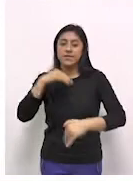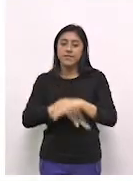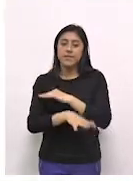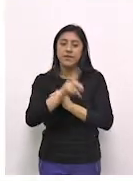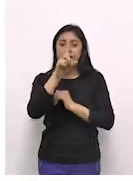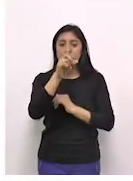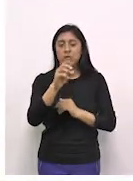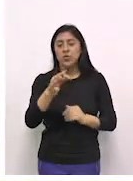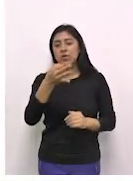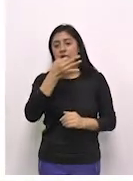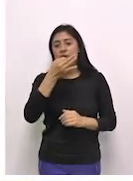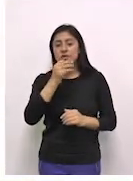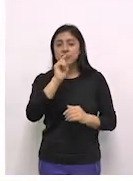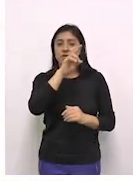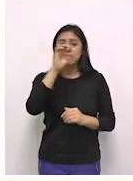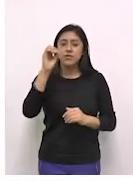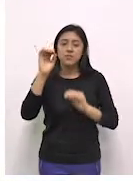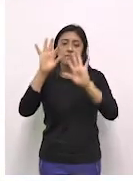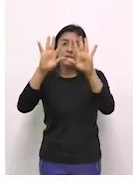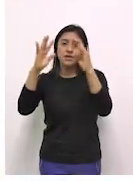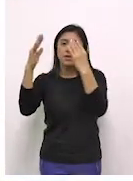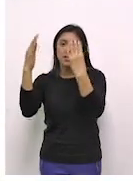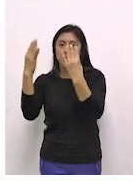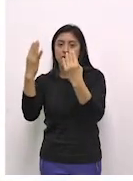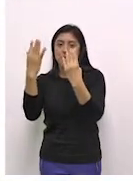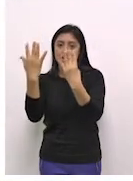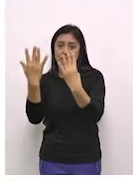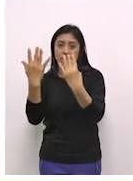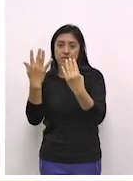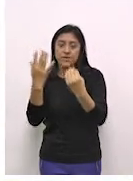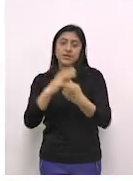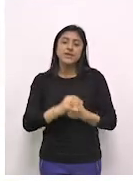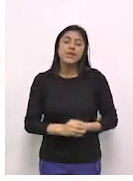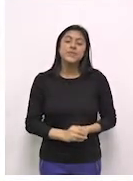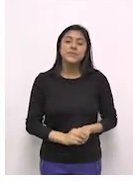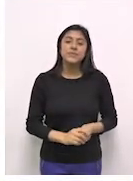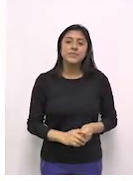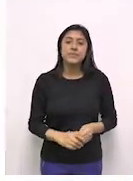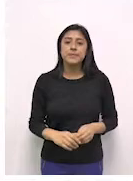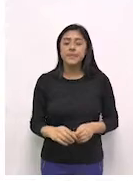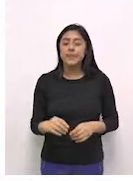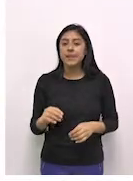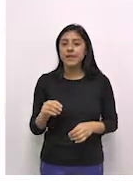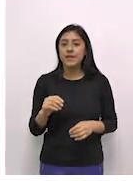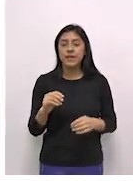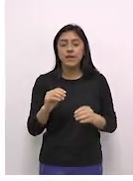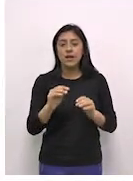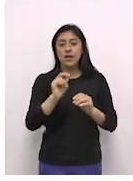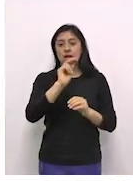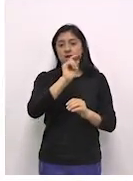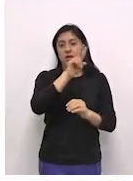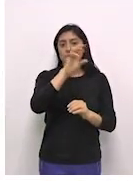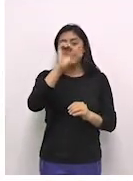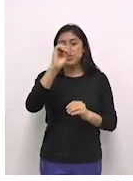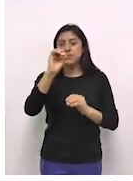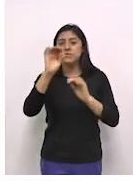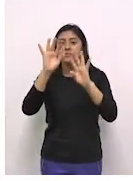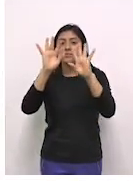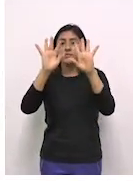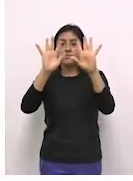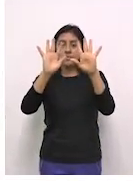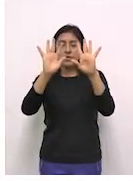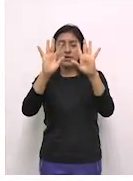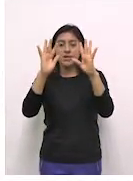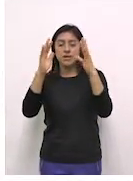siguiente día. Entonces ingresé el 1 de agosto de 2014. Gracias a Dios conocemos, la mayoría conocemos todo el